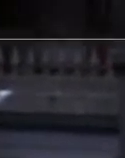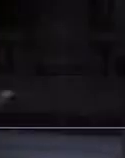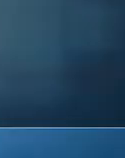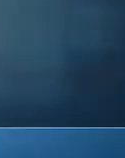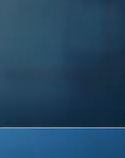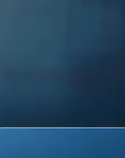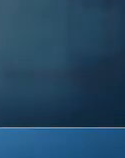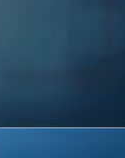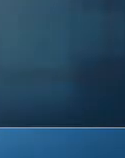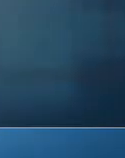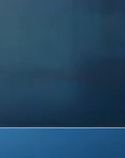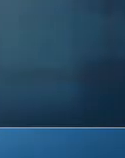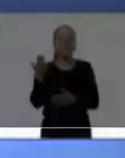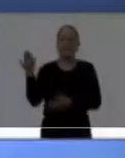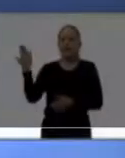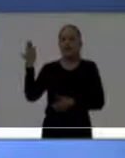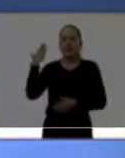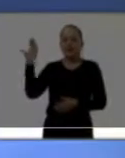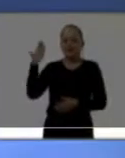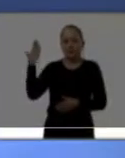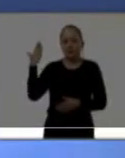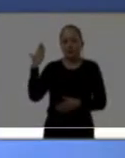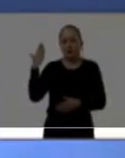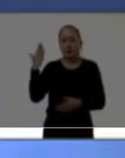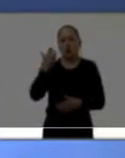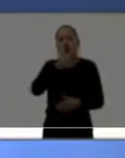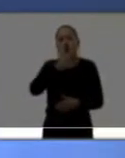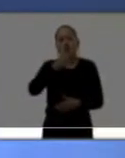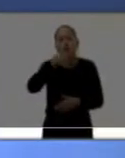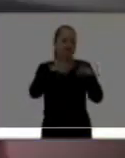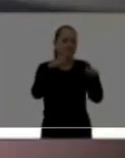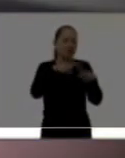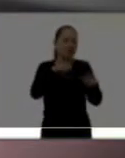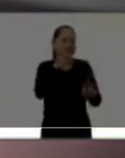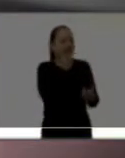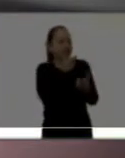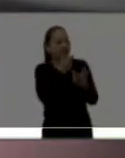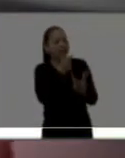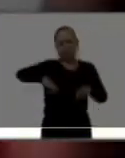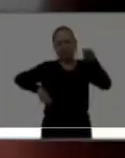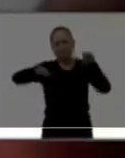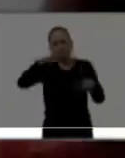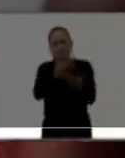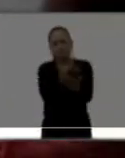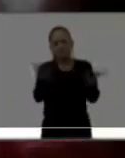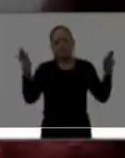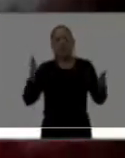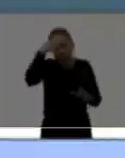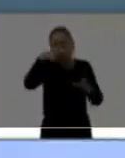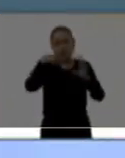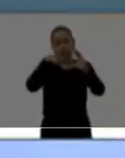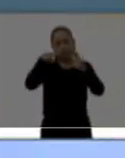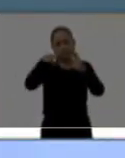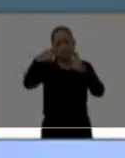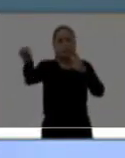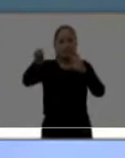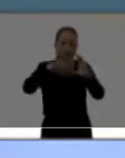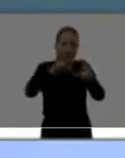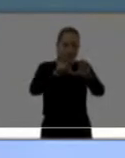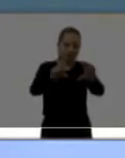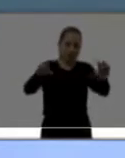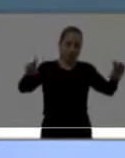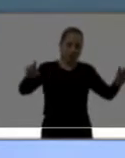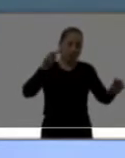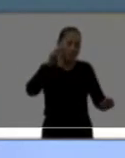del acontecer cultural, a través de una mirada crítica y oportuna. Acompáñanos en Una Voz con